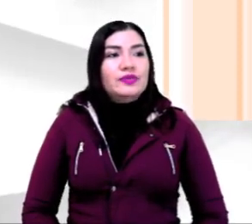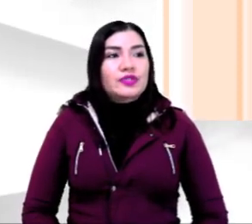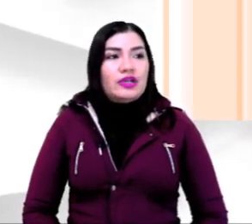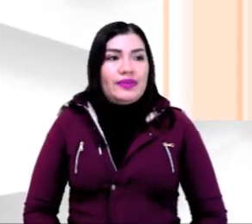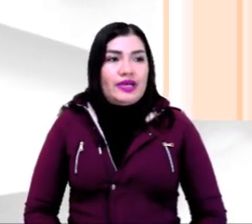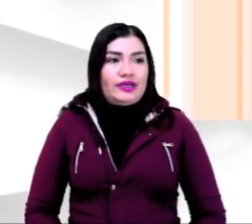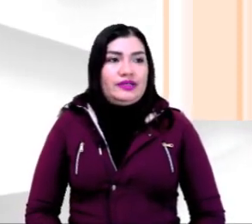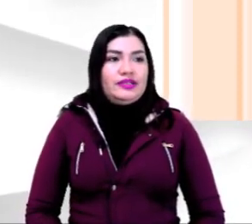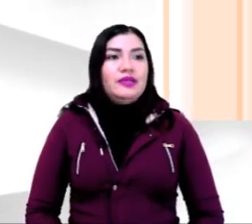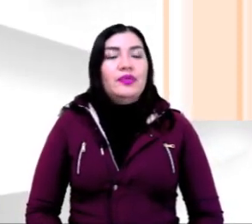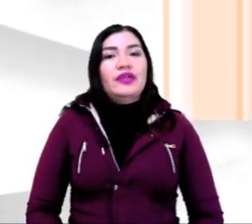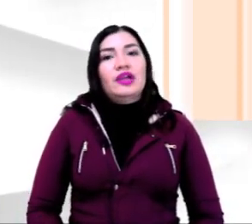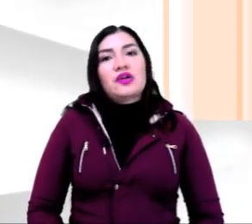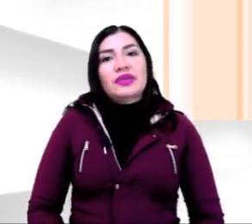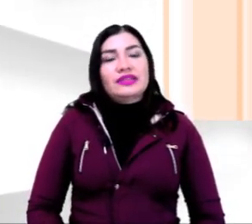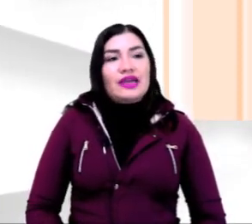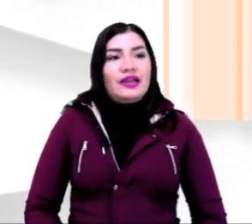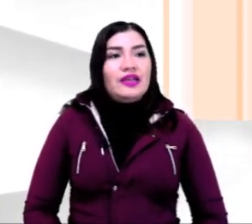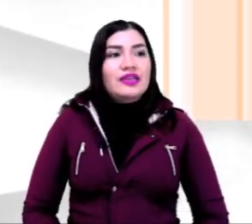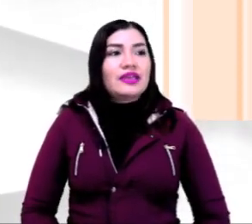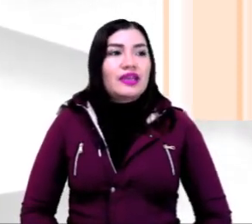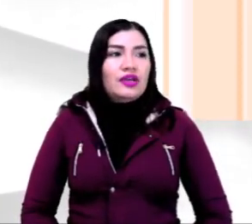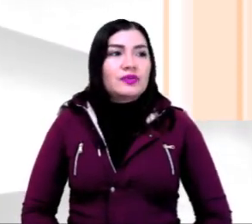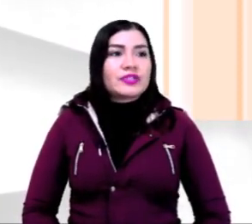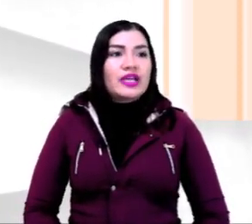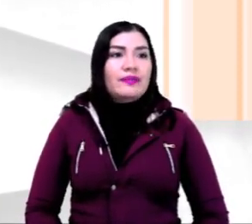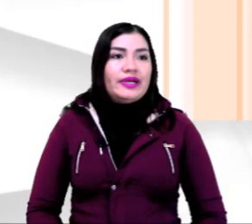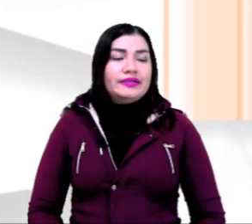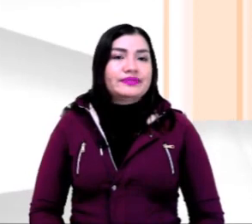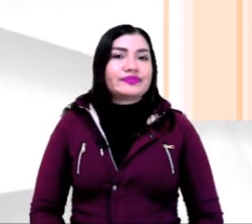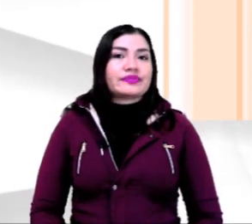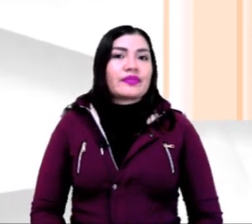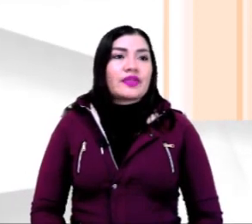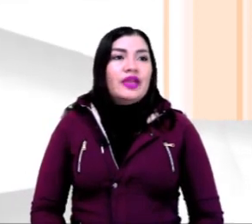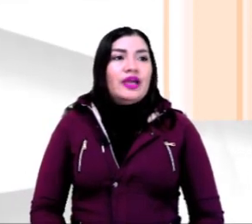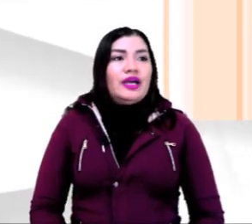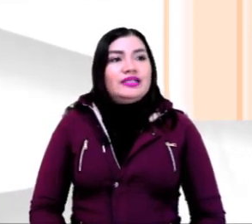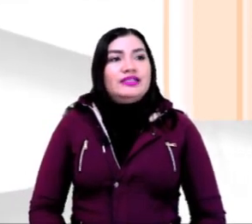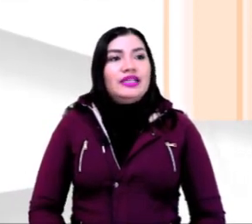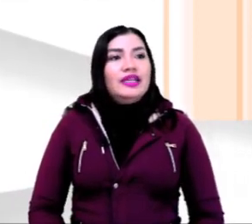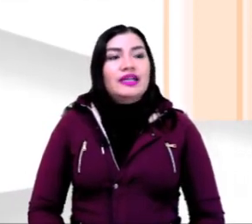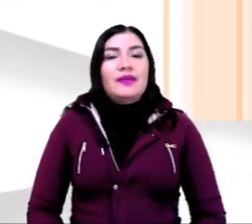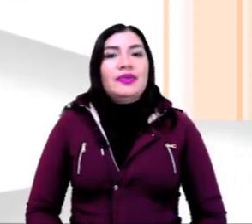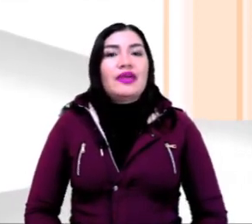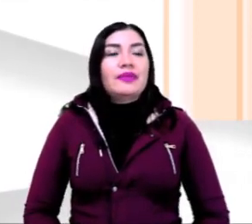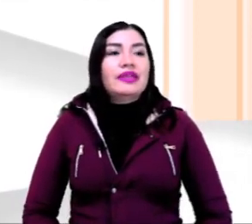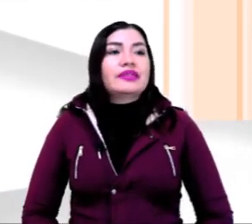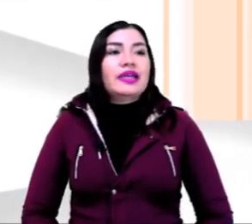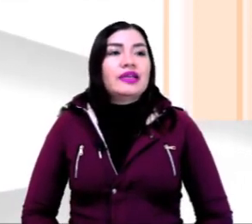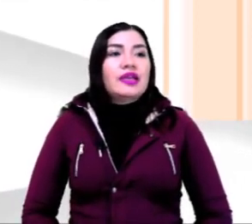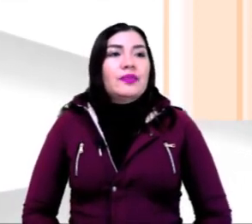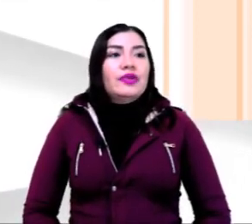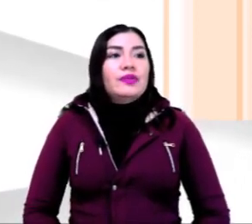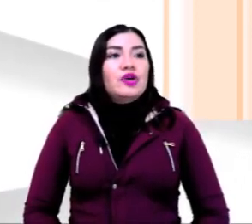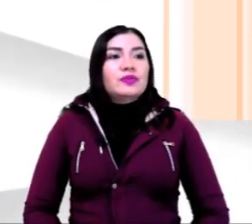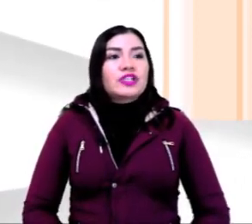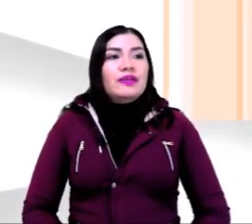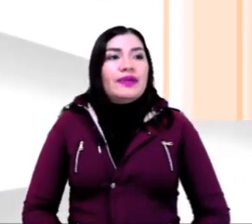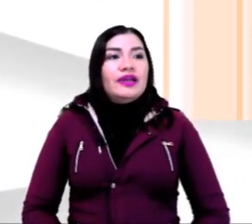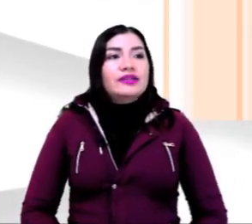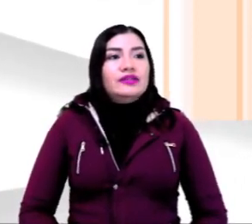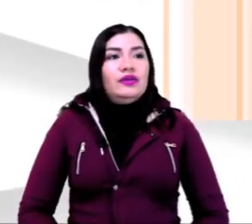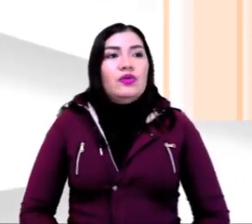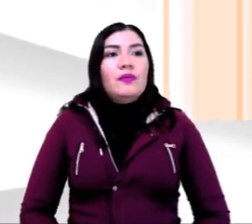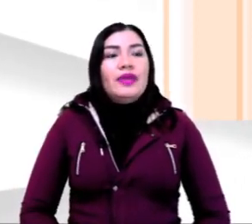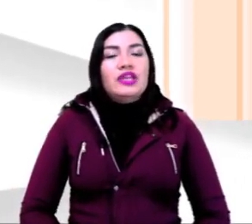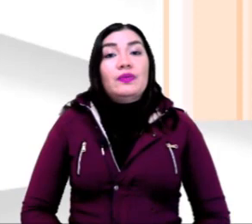pueden observar y pueden comentar ahí qué observan. Así, rápidamente, podemos